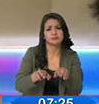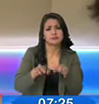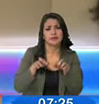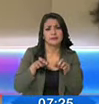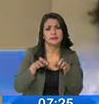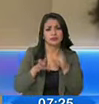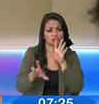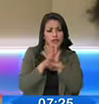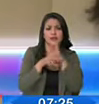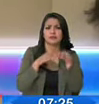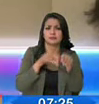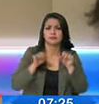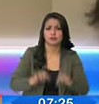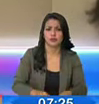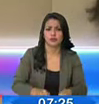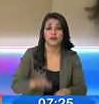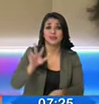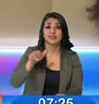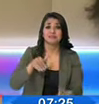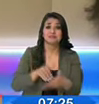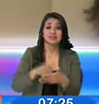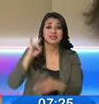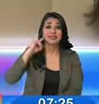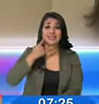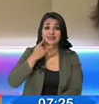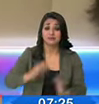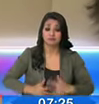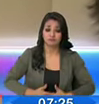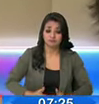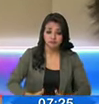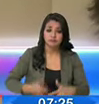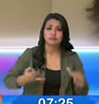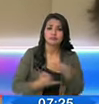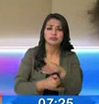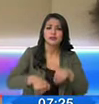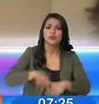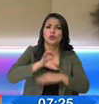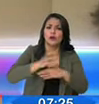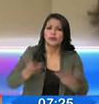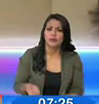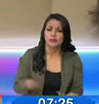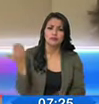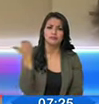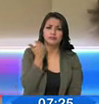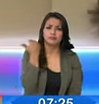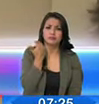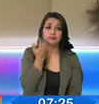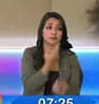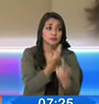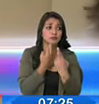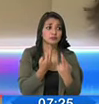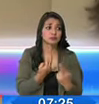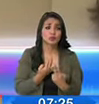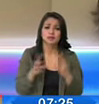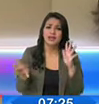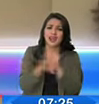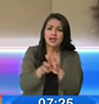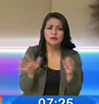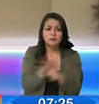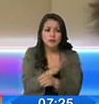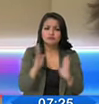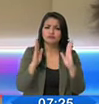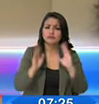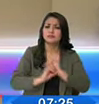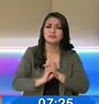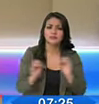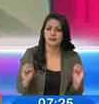año aproximadamente 3.000 niñas se embarazan por violación en este país. Y esas niñas no tienen ninguna respuesta de ninguna política integral frente a